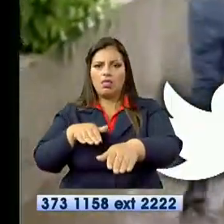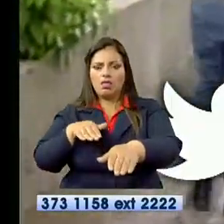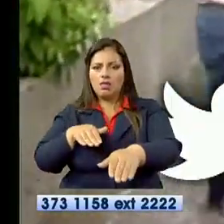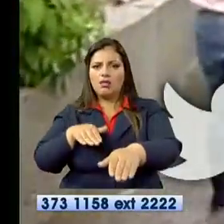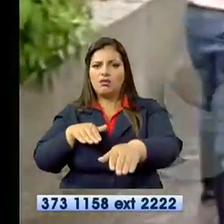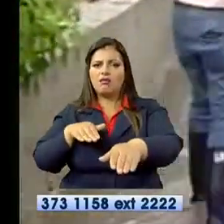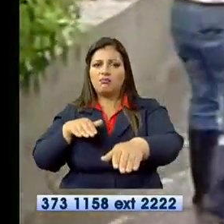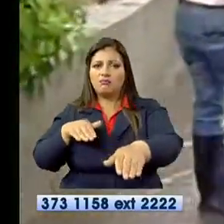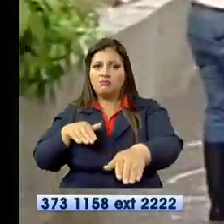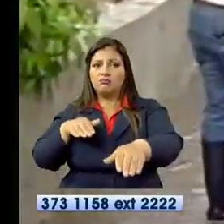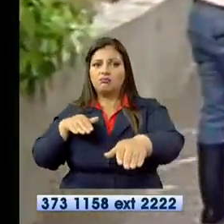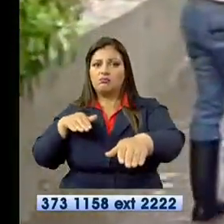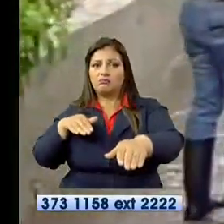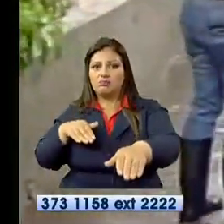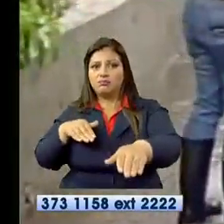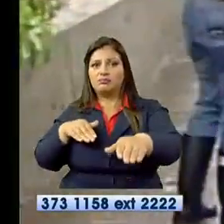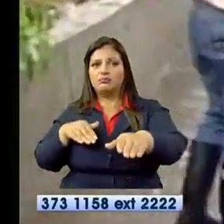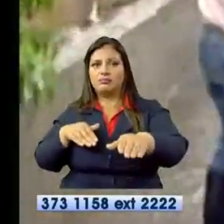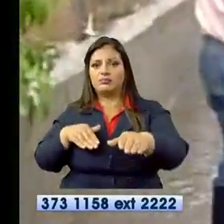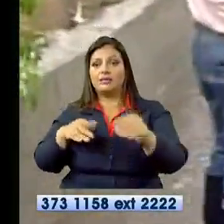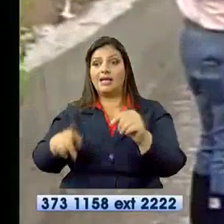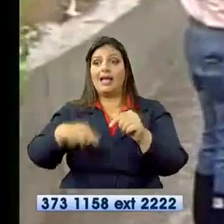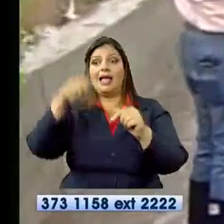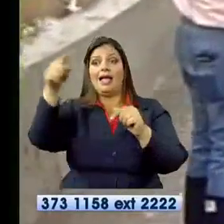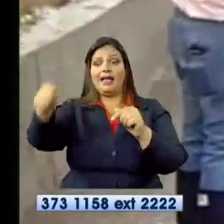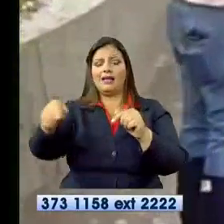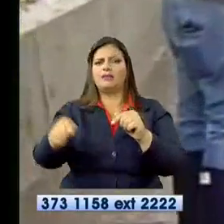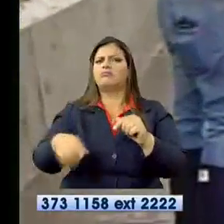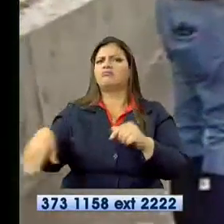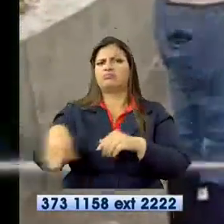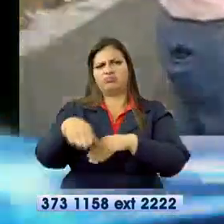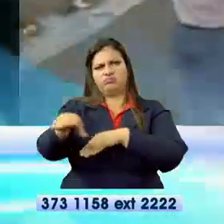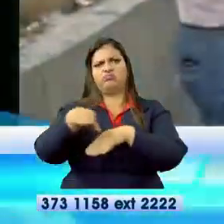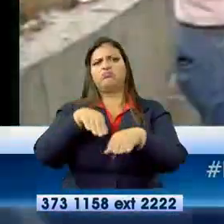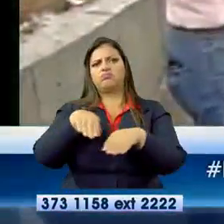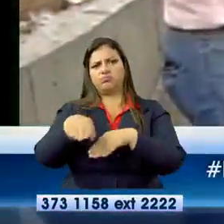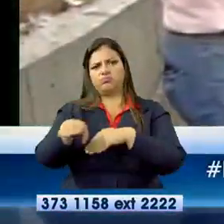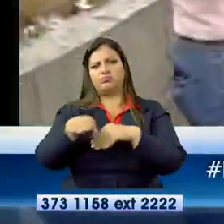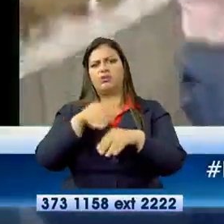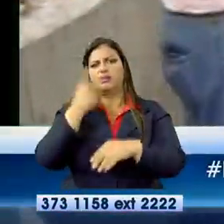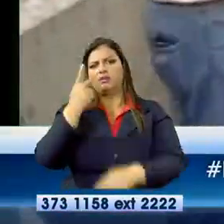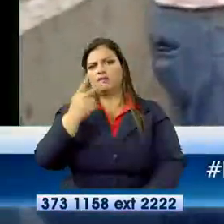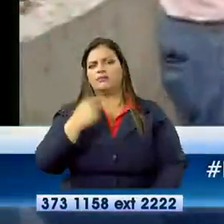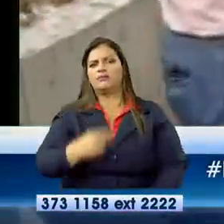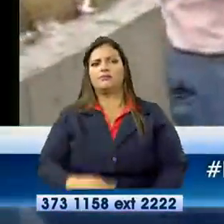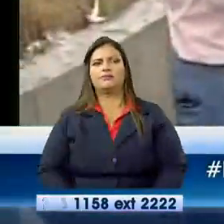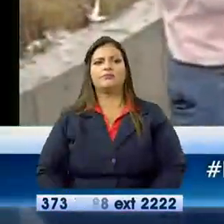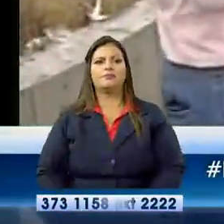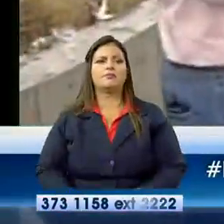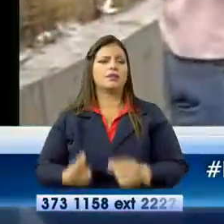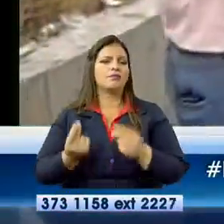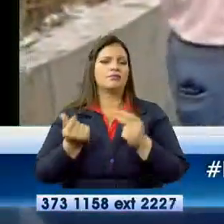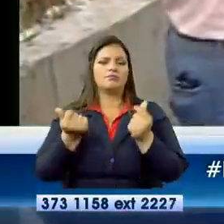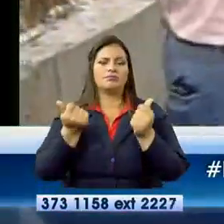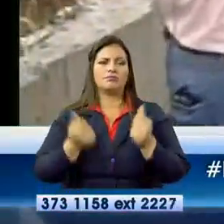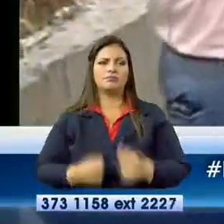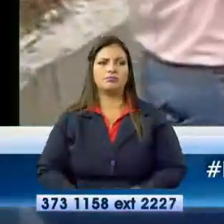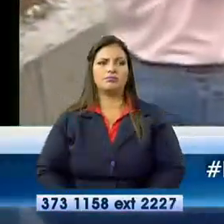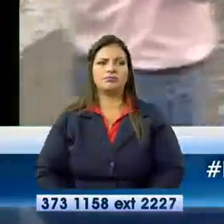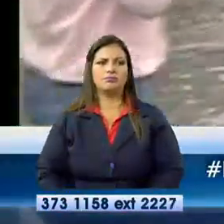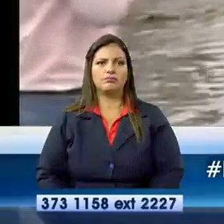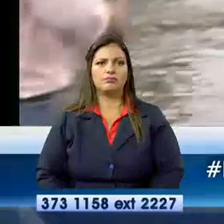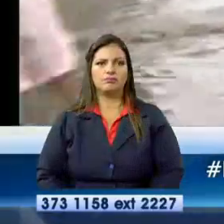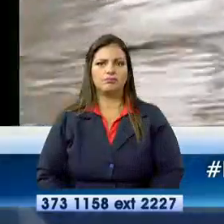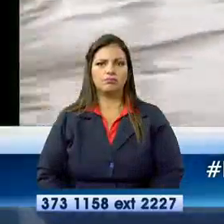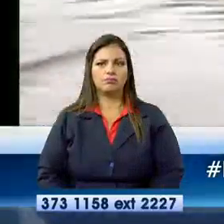lento, sobre todo el entorpecimiento es allá en la parte más baja. Porque los autos tratan de, como ya lo digo, orillarse al